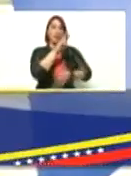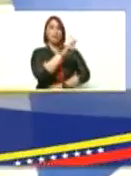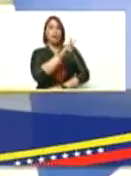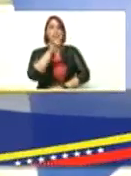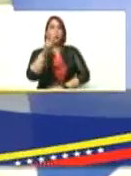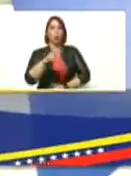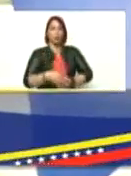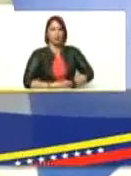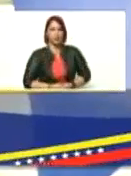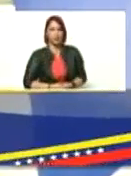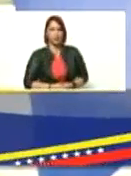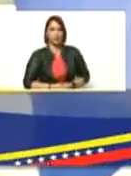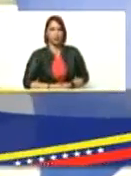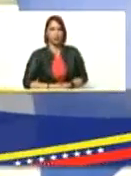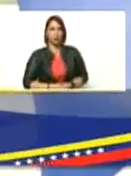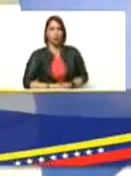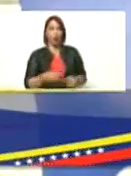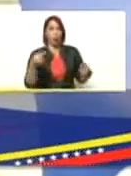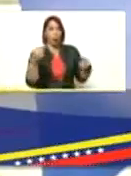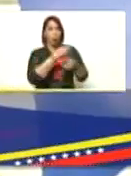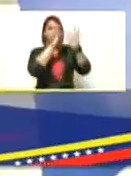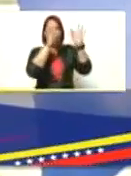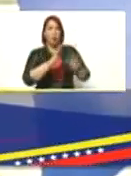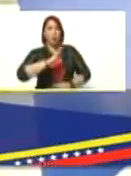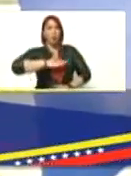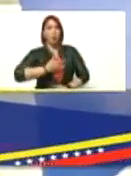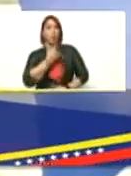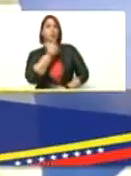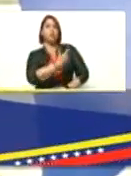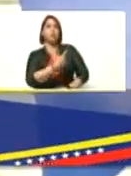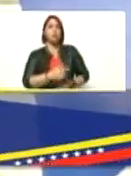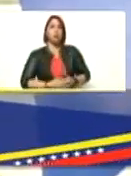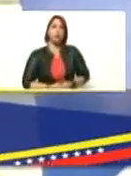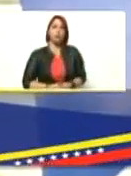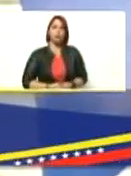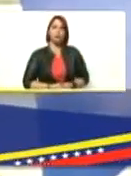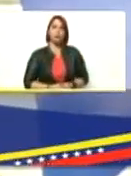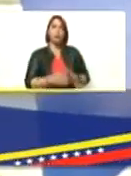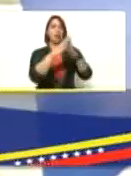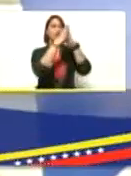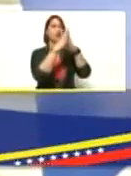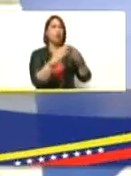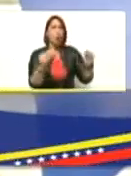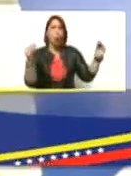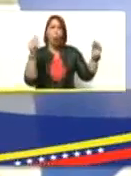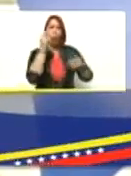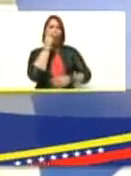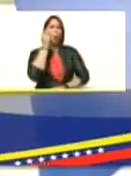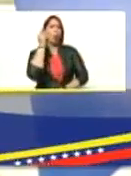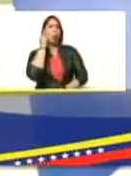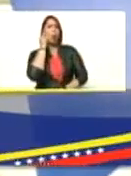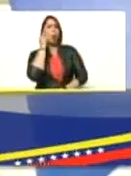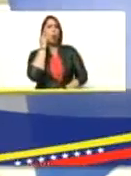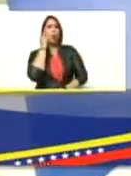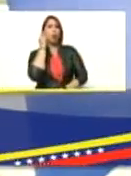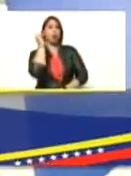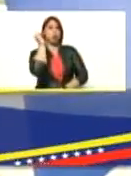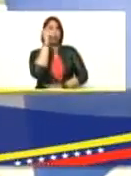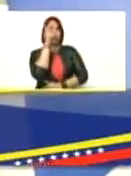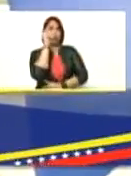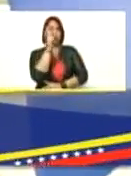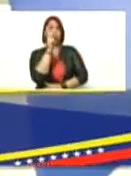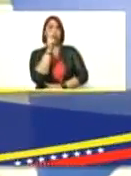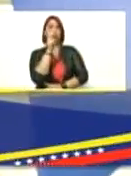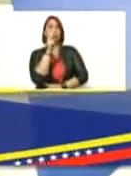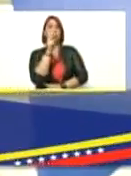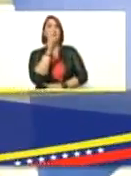1992-2022. De igual manera, podemos destacar que todos y todas las ponentes participantes de este